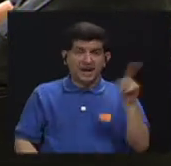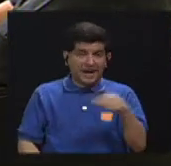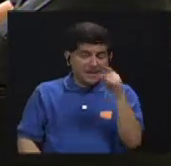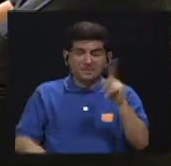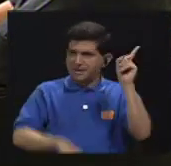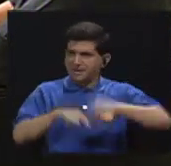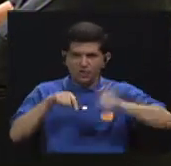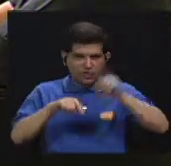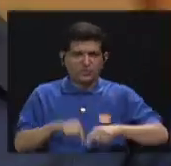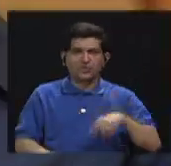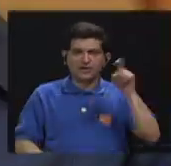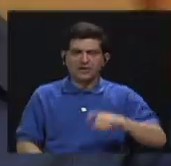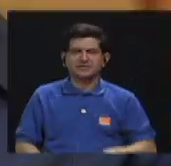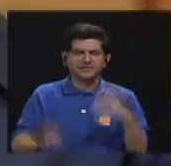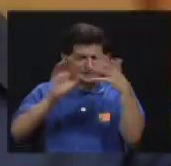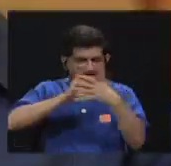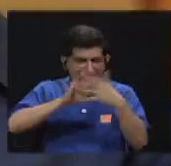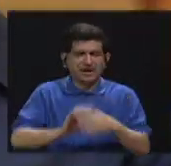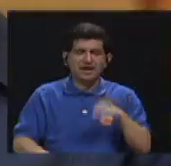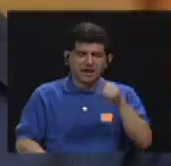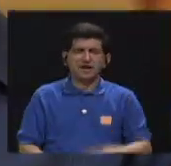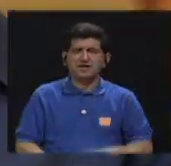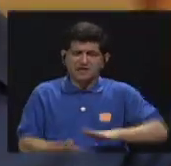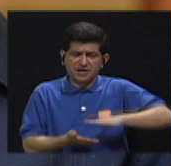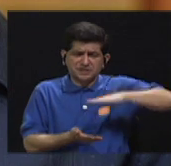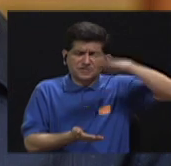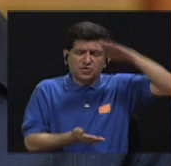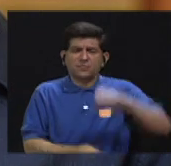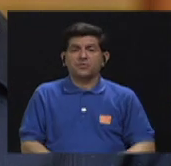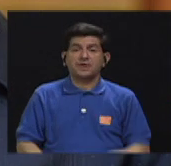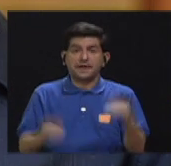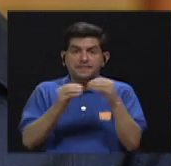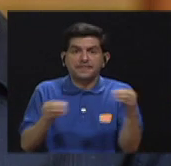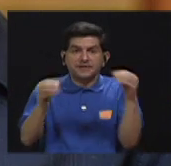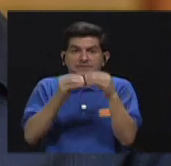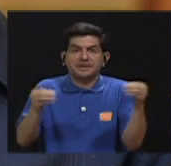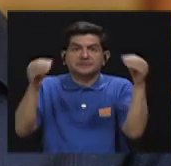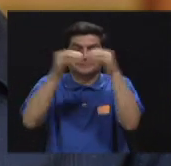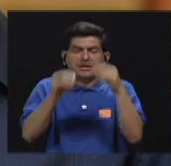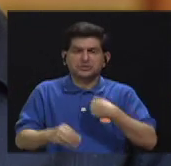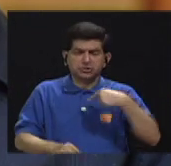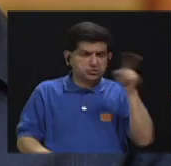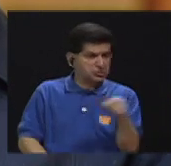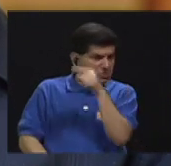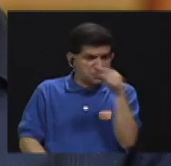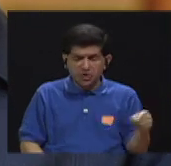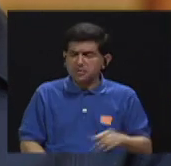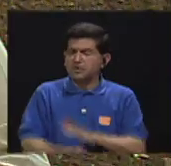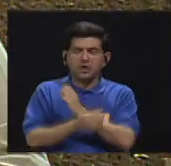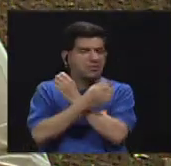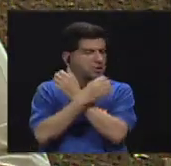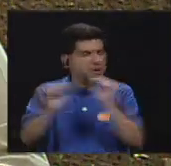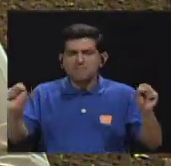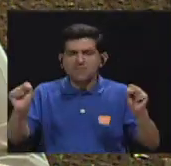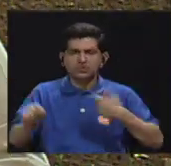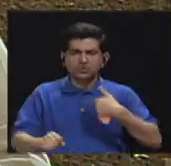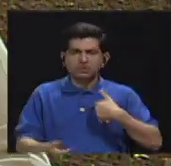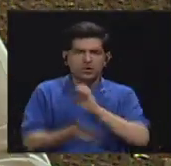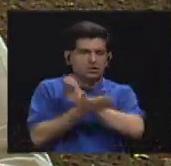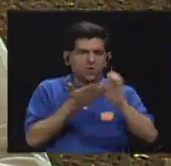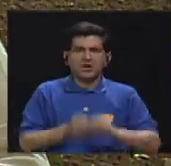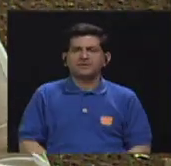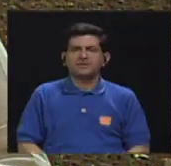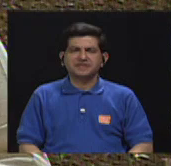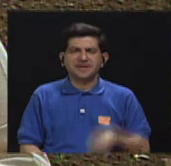Entonces, las bacterias se van acumulando y cada cierto tiempo se acumulan más y más y más. Si yo no remuevo eso, es imposible que yo pueda prevenir la